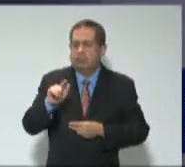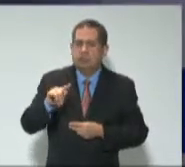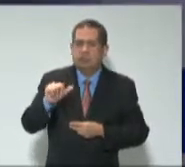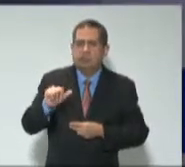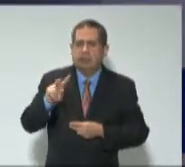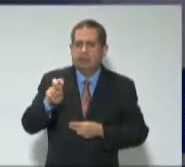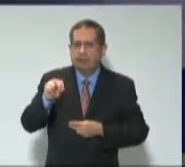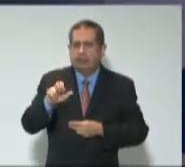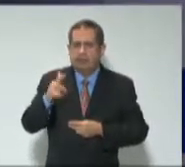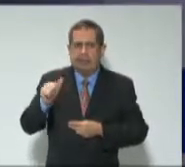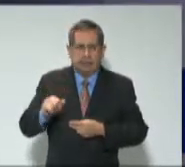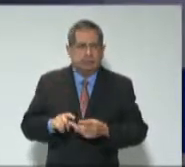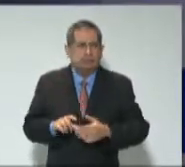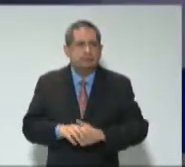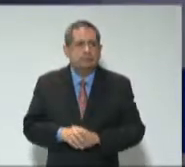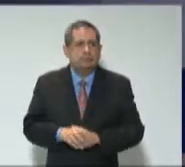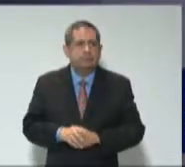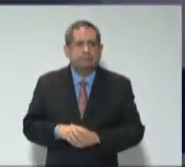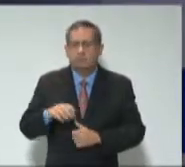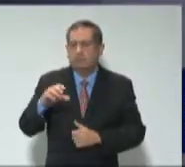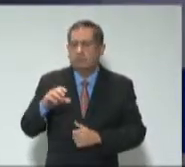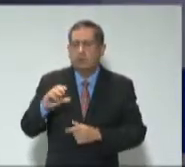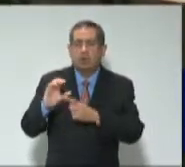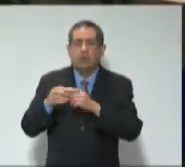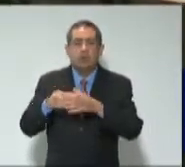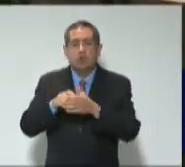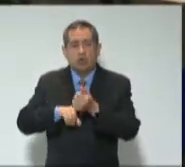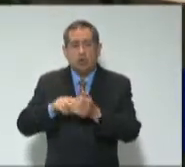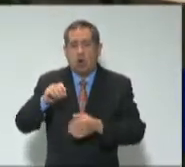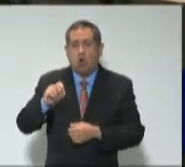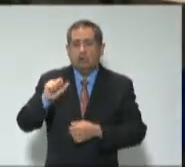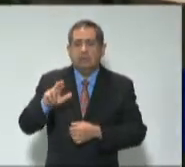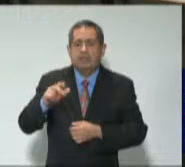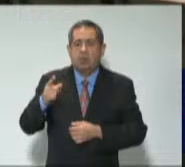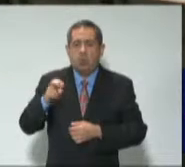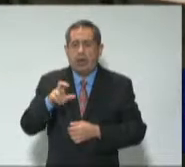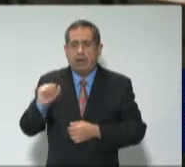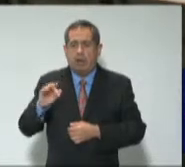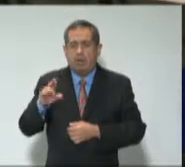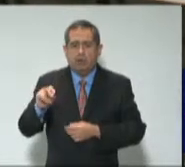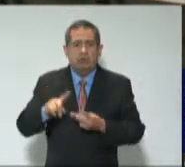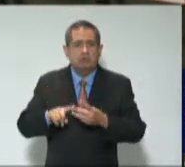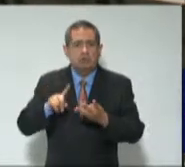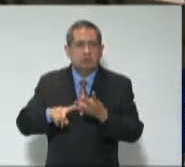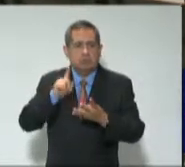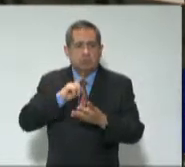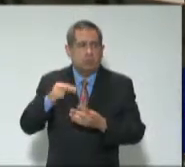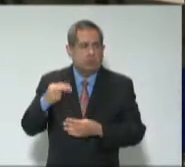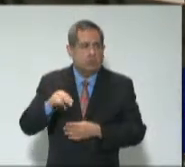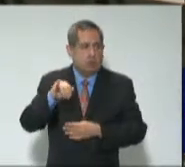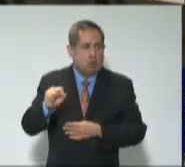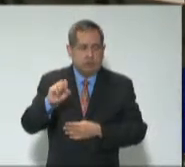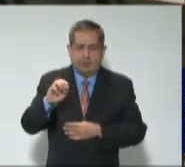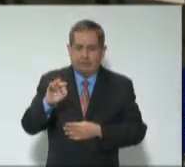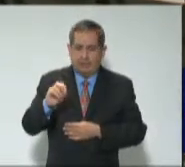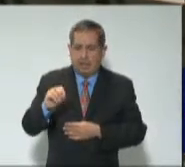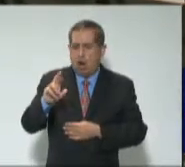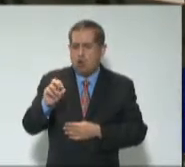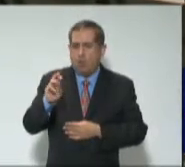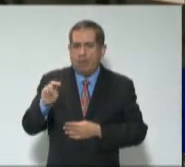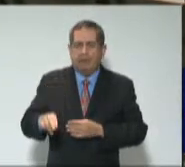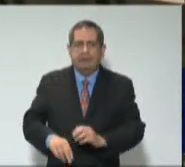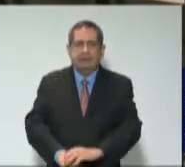río Venegas el comisionado Óscar guerra Ford y la comisionada Josefina Román